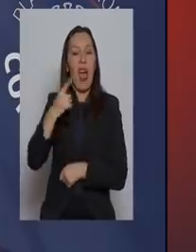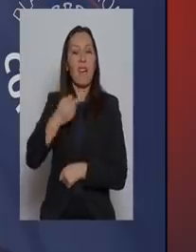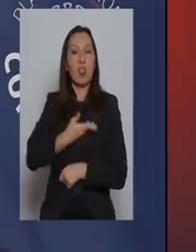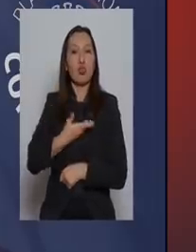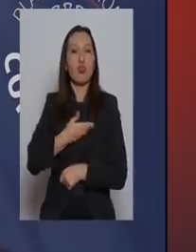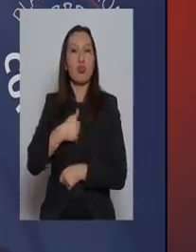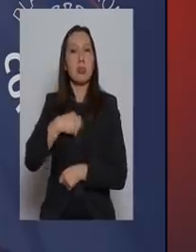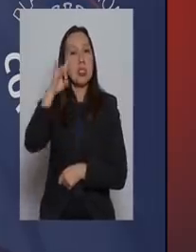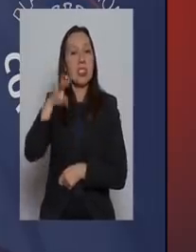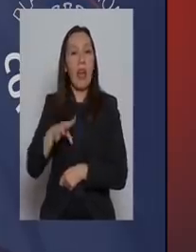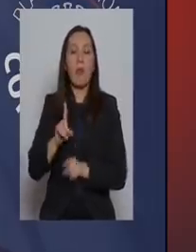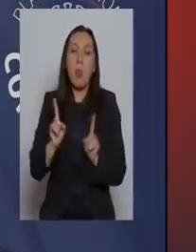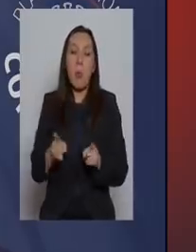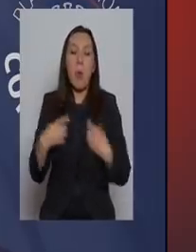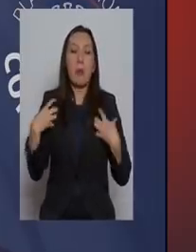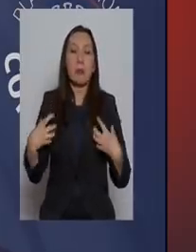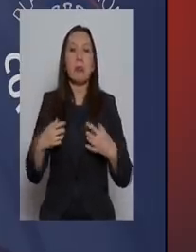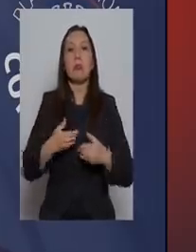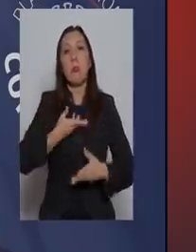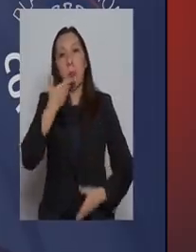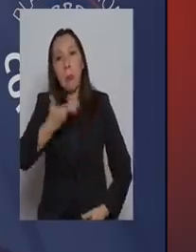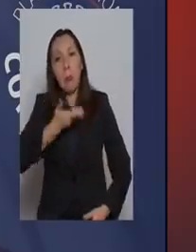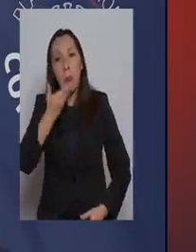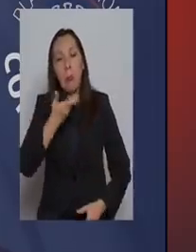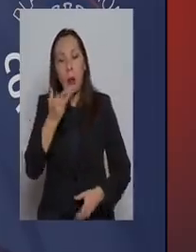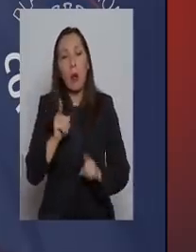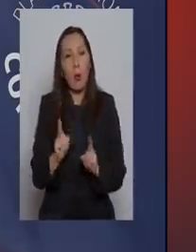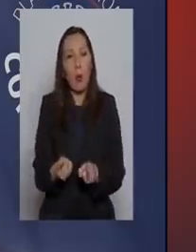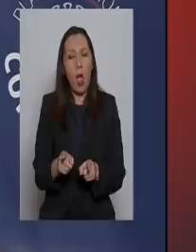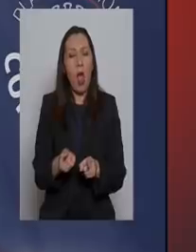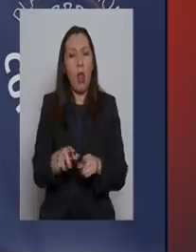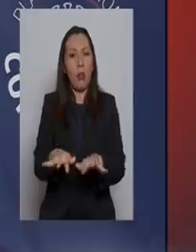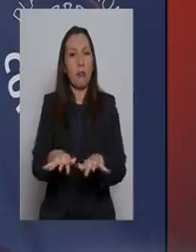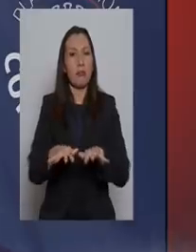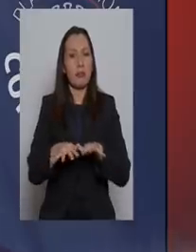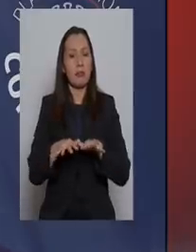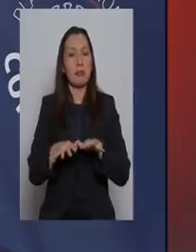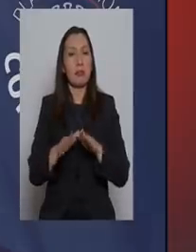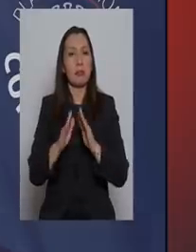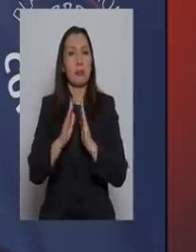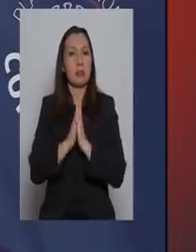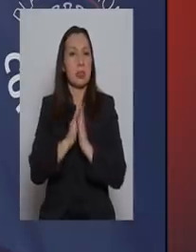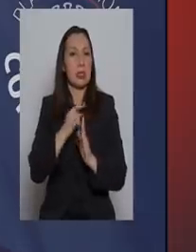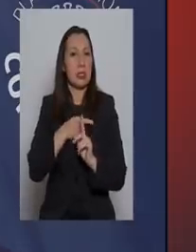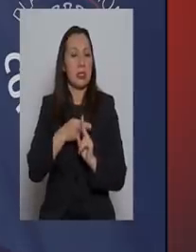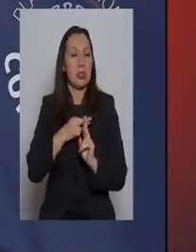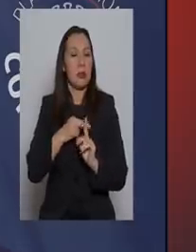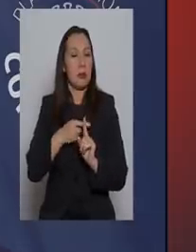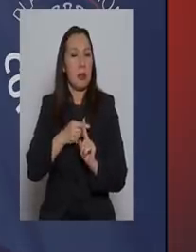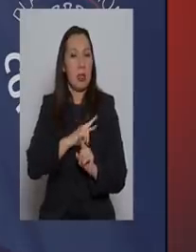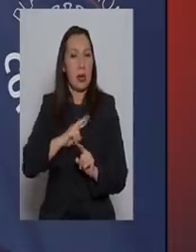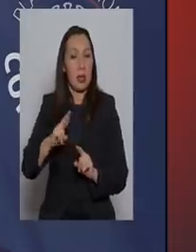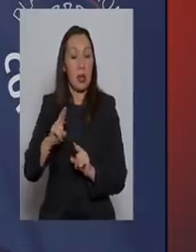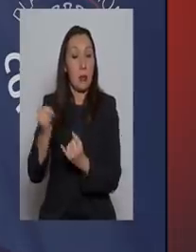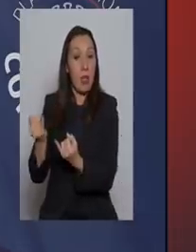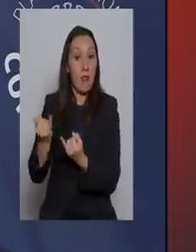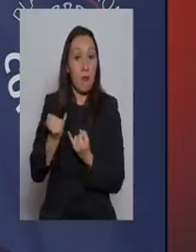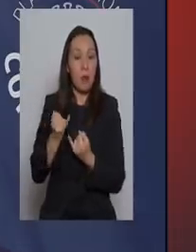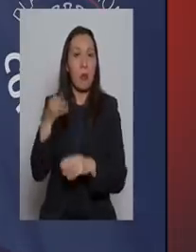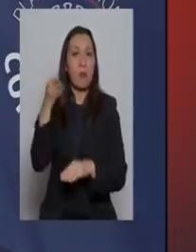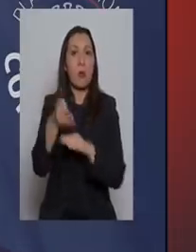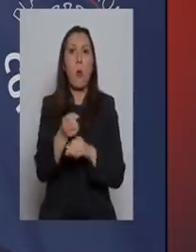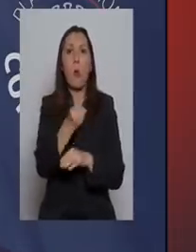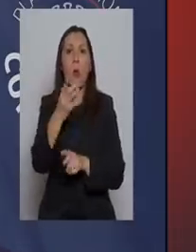que estaba contagiada por coronavirus, y a pesar de ello se hizo una ceremonia en la que, según me informa,